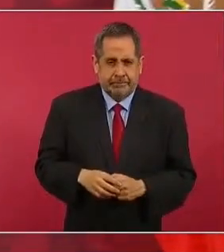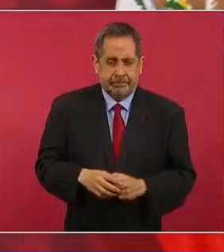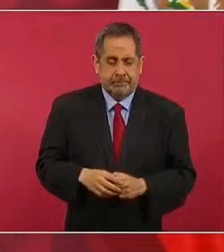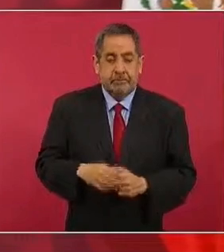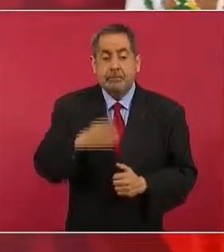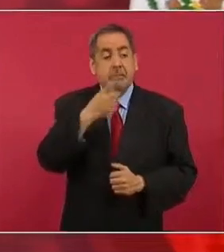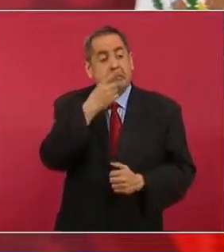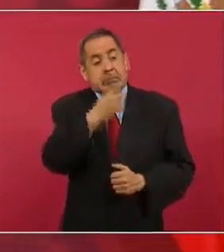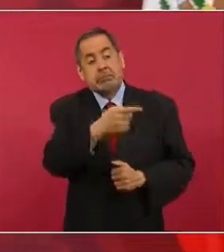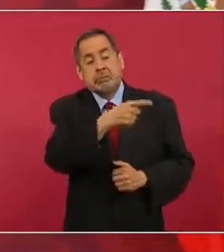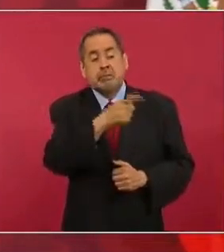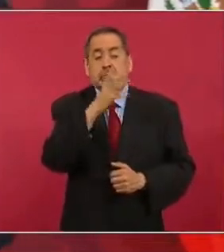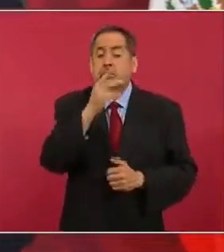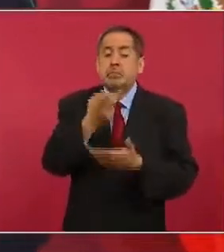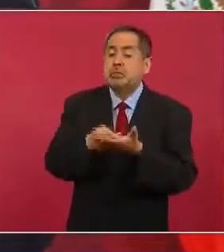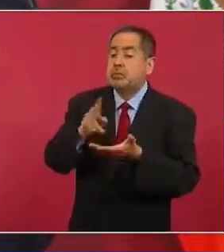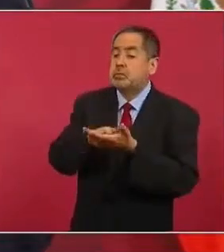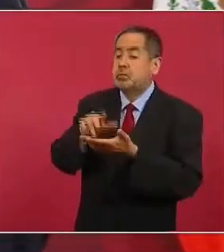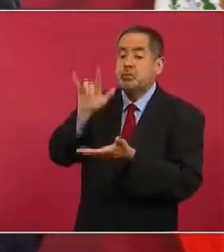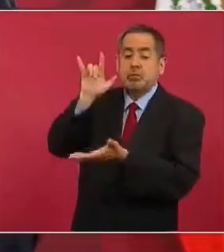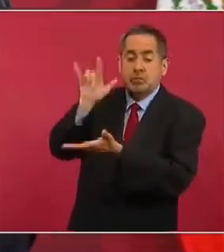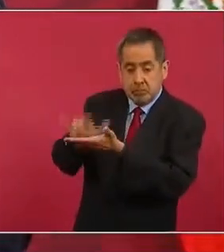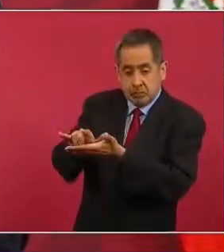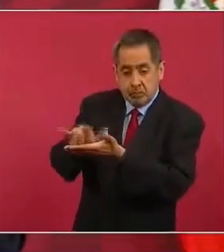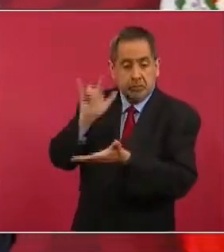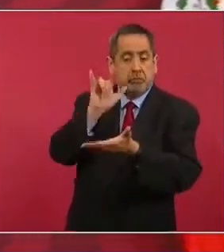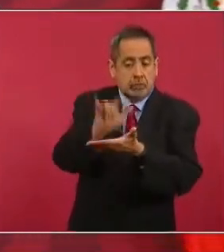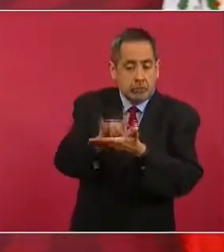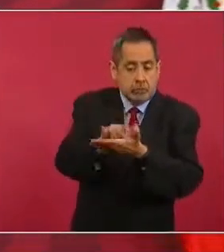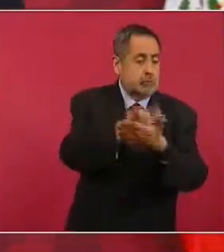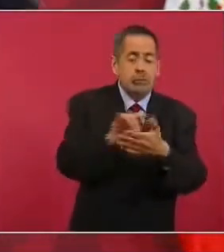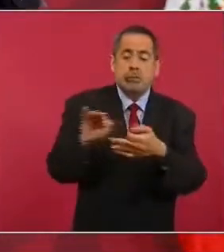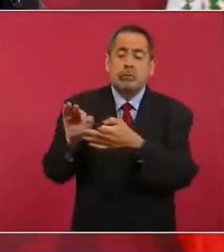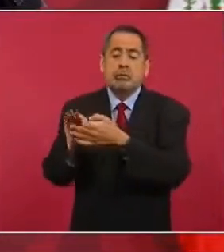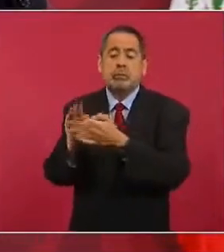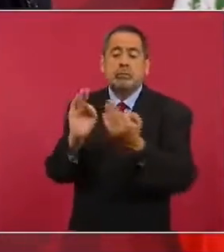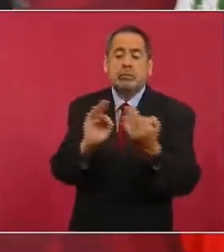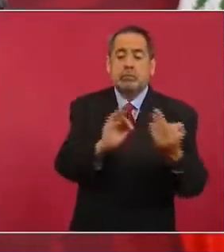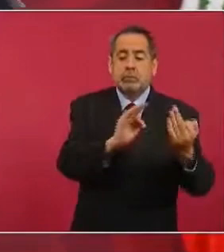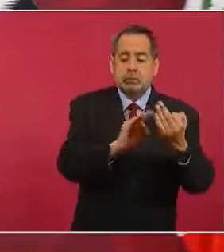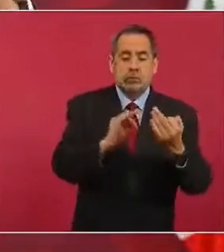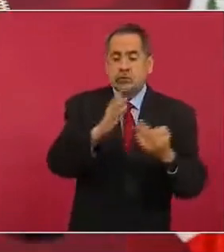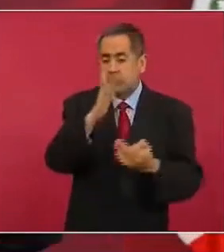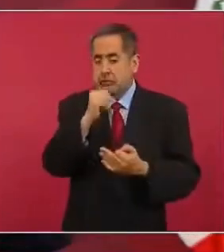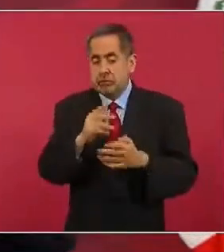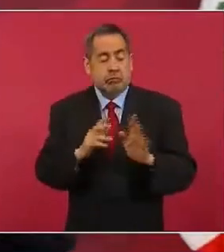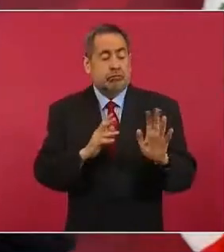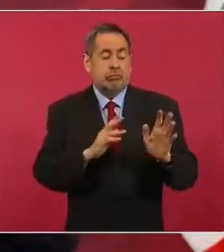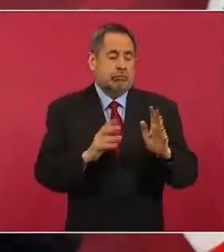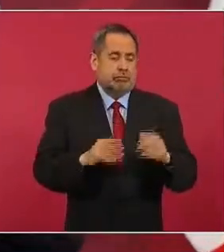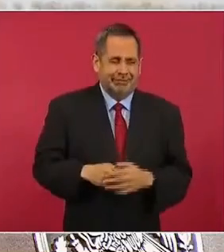no se podía volar con los tres